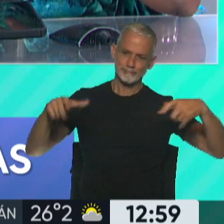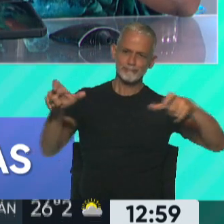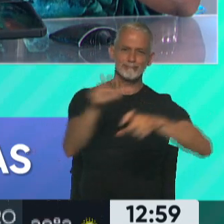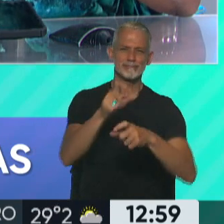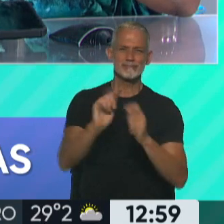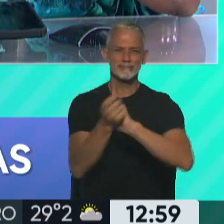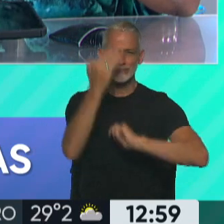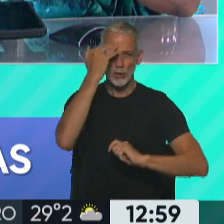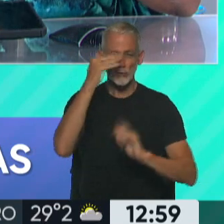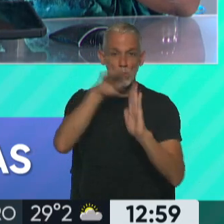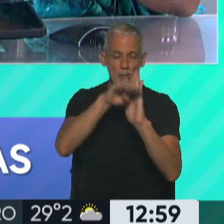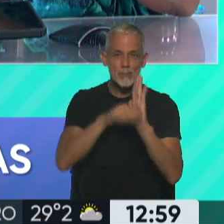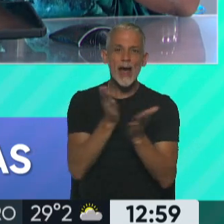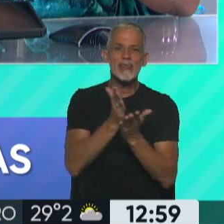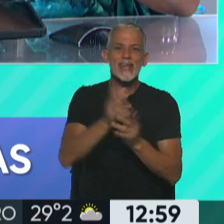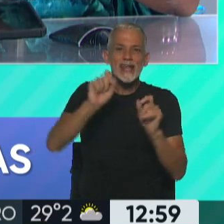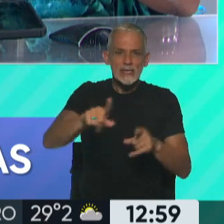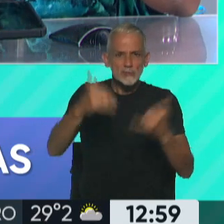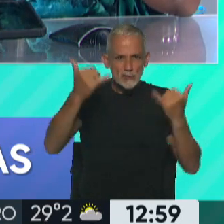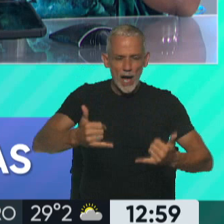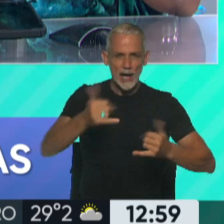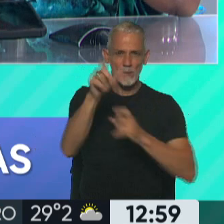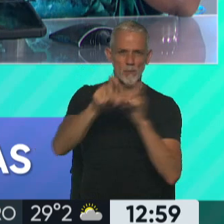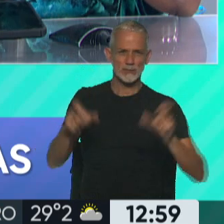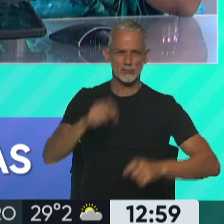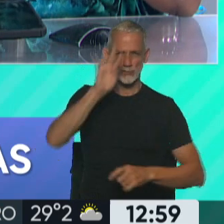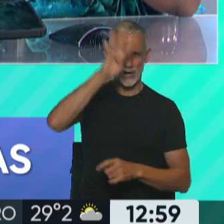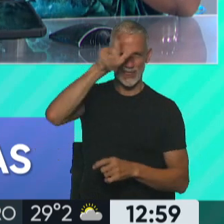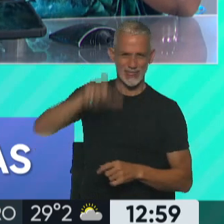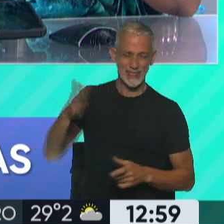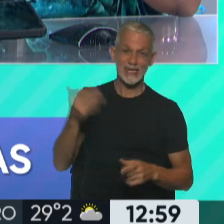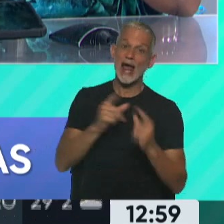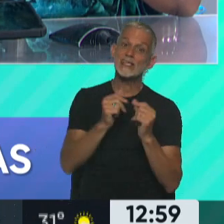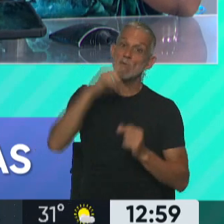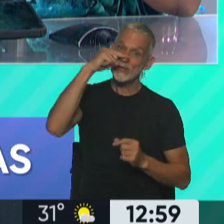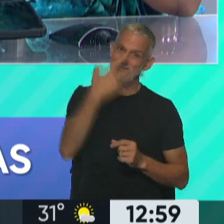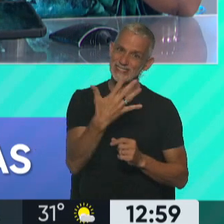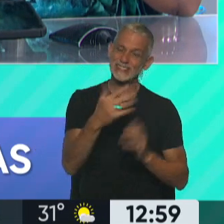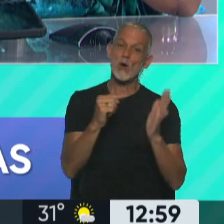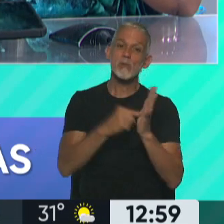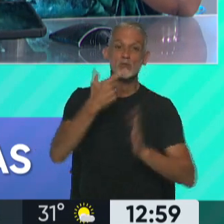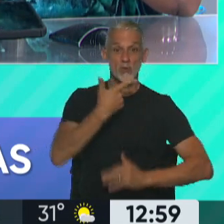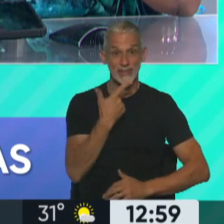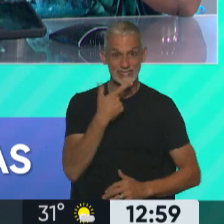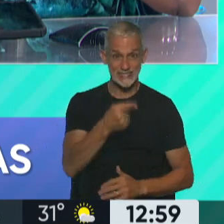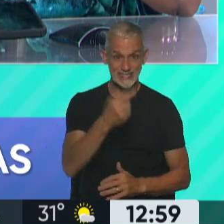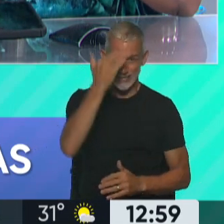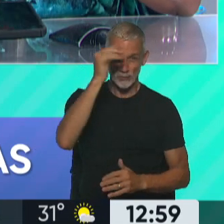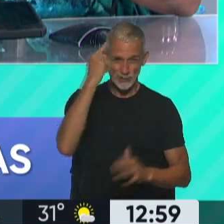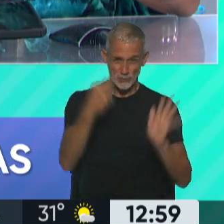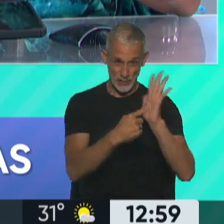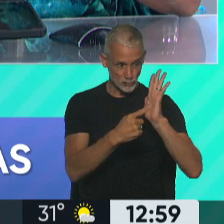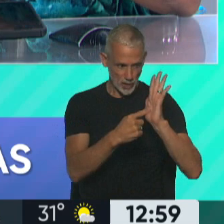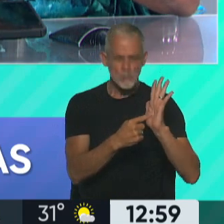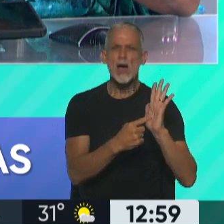esta lista de derechos importantes que tiene que ver, que es el artículo 75, inciso 17 de nuestra Constitución Nacional,